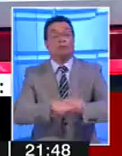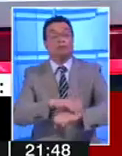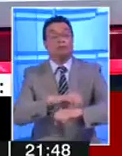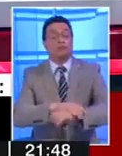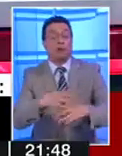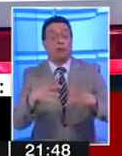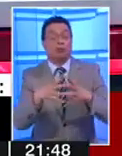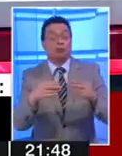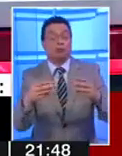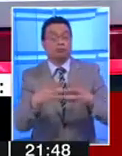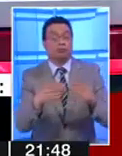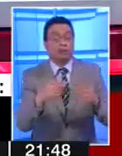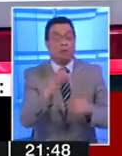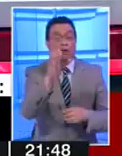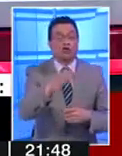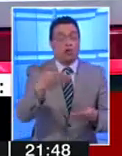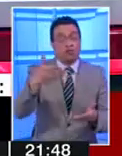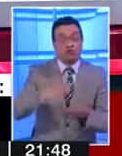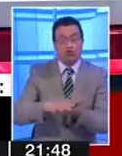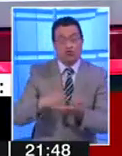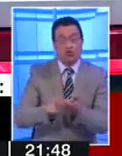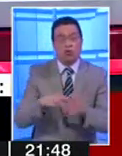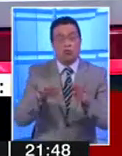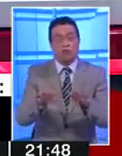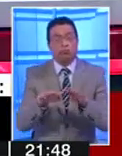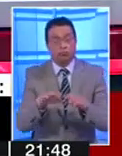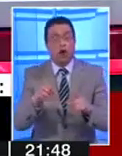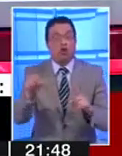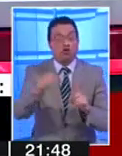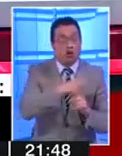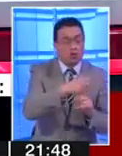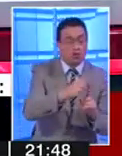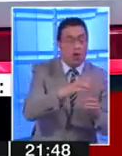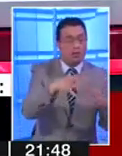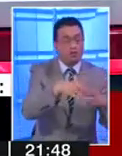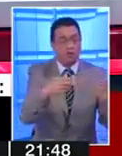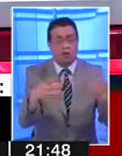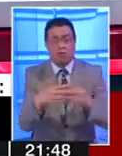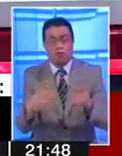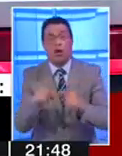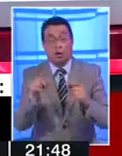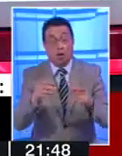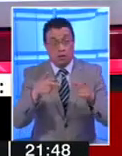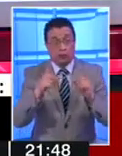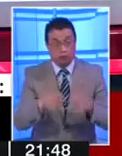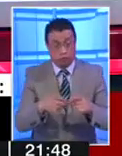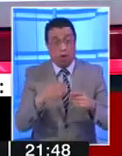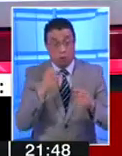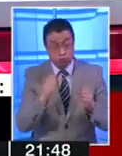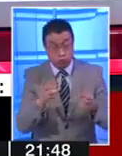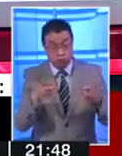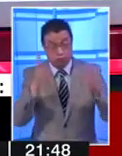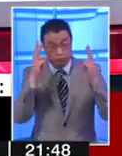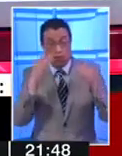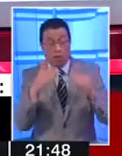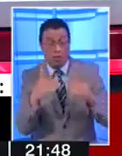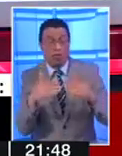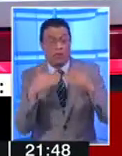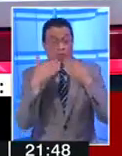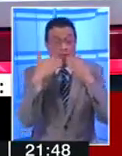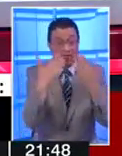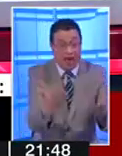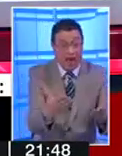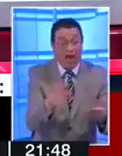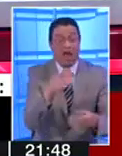desaparecidos, respecto de personas muertas, torturadas y hechas desaparecer? ¿Están dispuestos a entregar